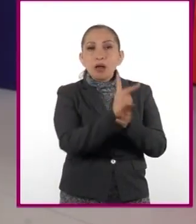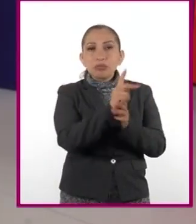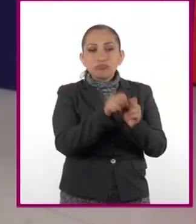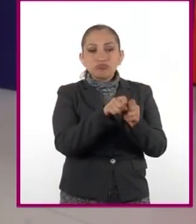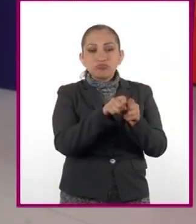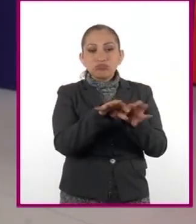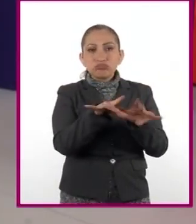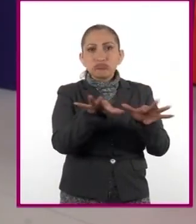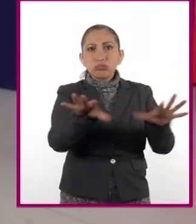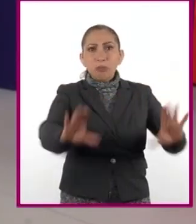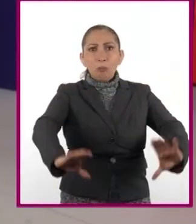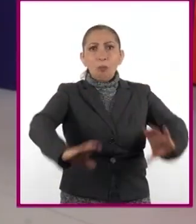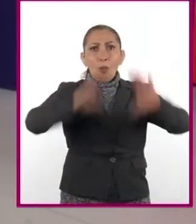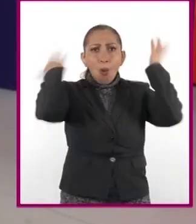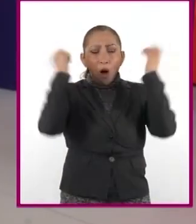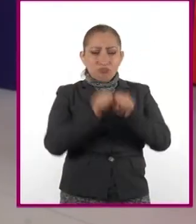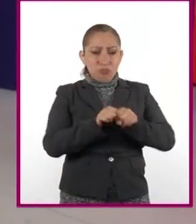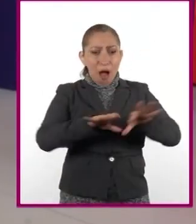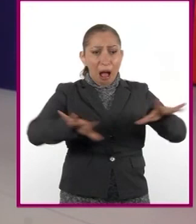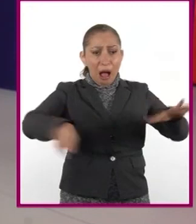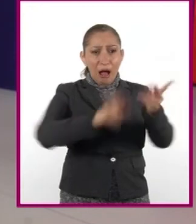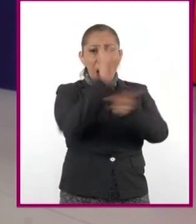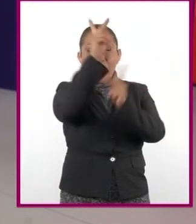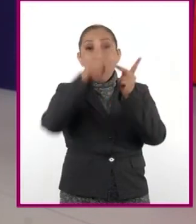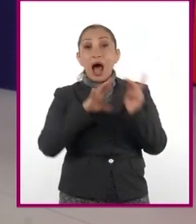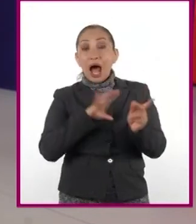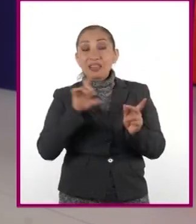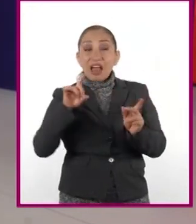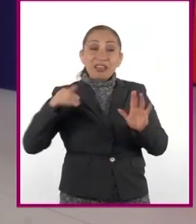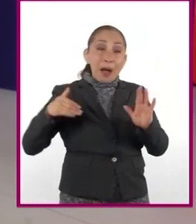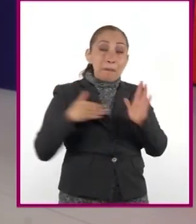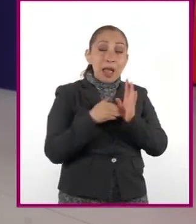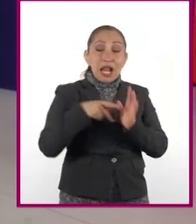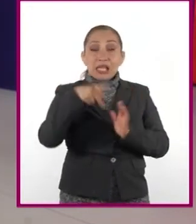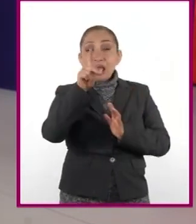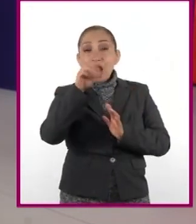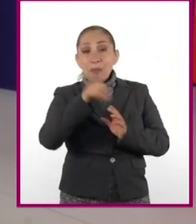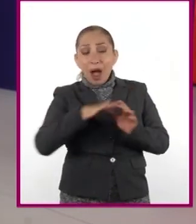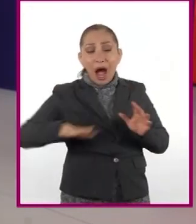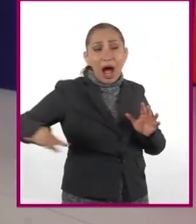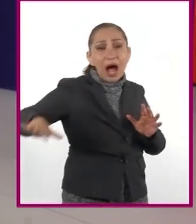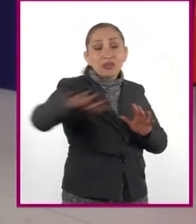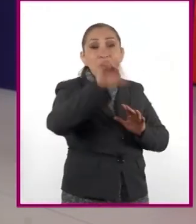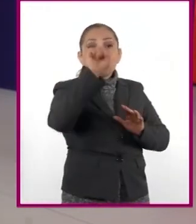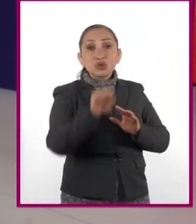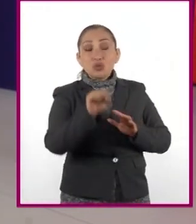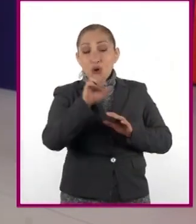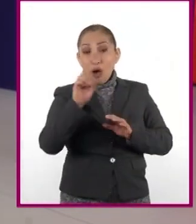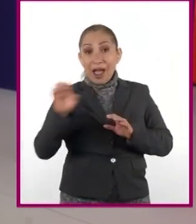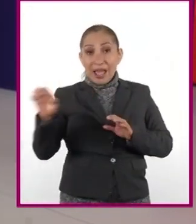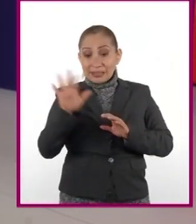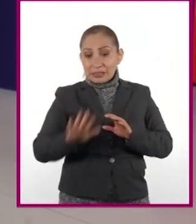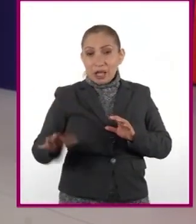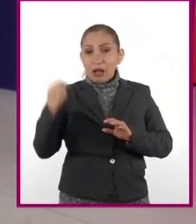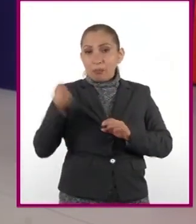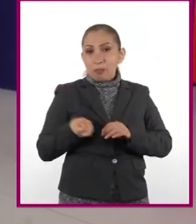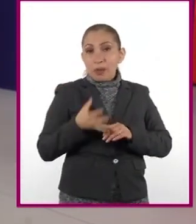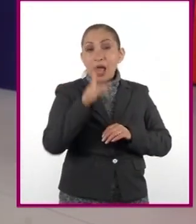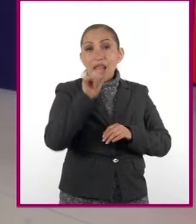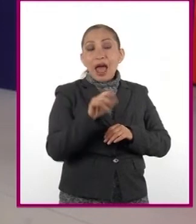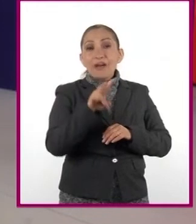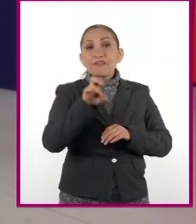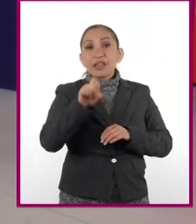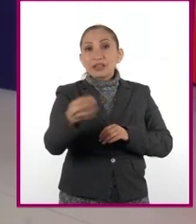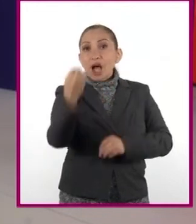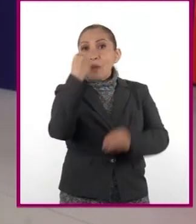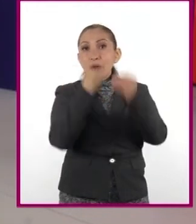extendió a un ritmo alarmante y ahora cubre 30.000 kilómetros en el suroeste. Apodada la vid que